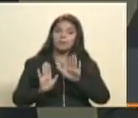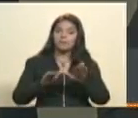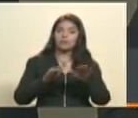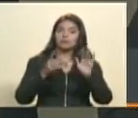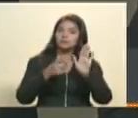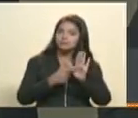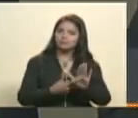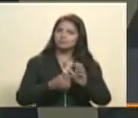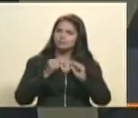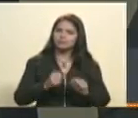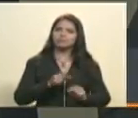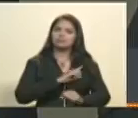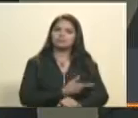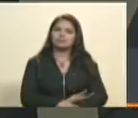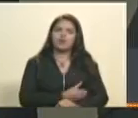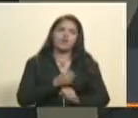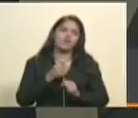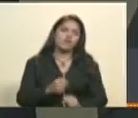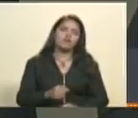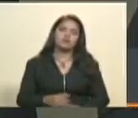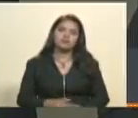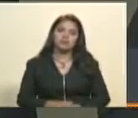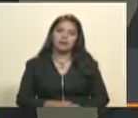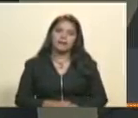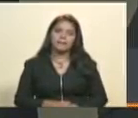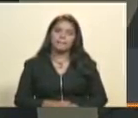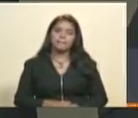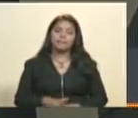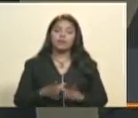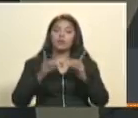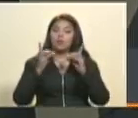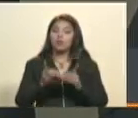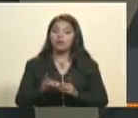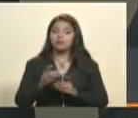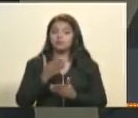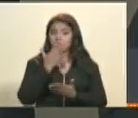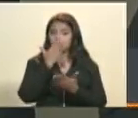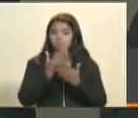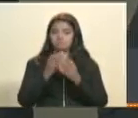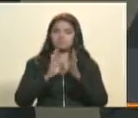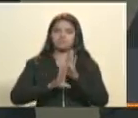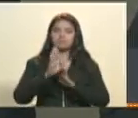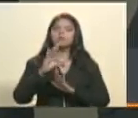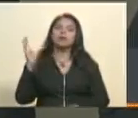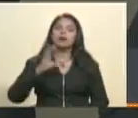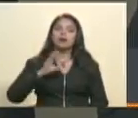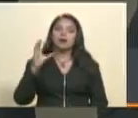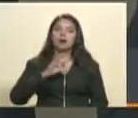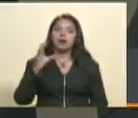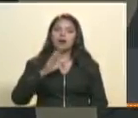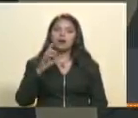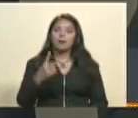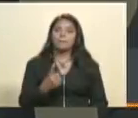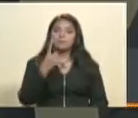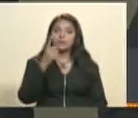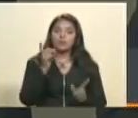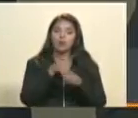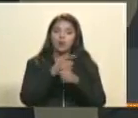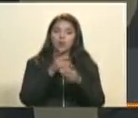se ejercen gallardamente con la dignidad en alto. Caracas,